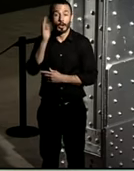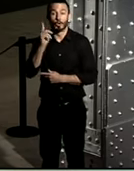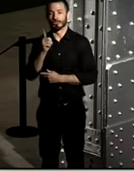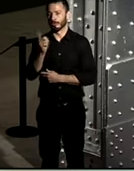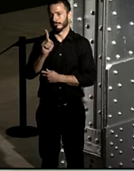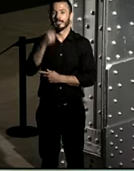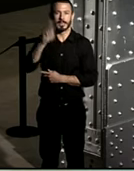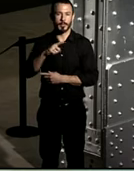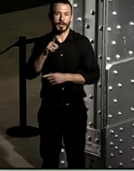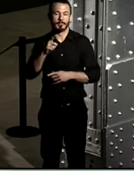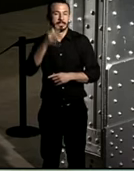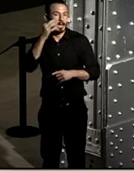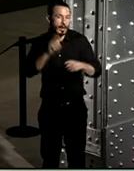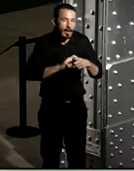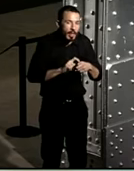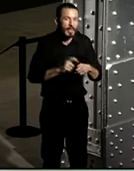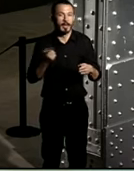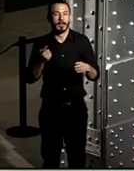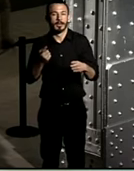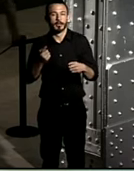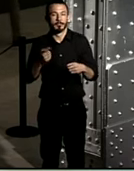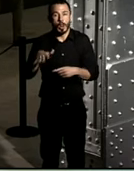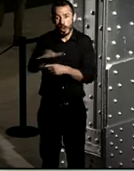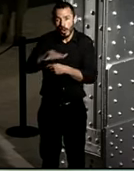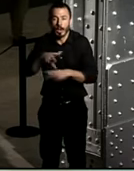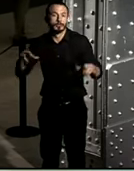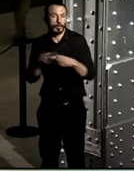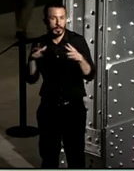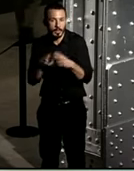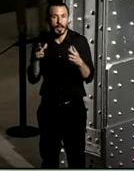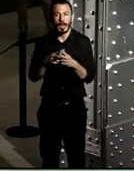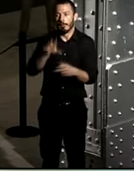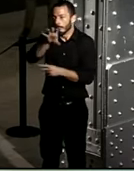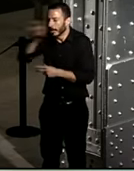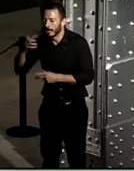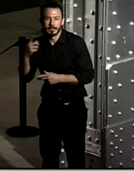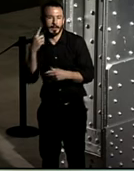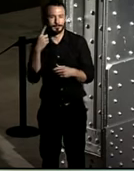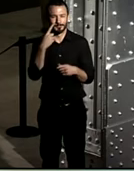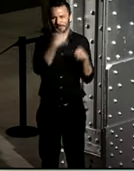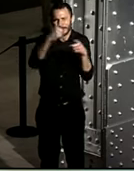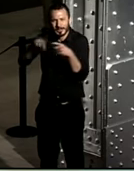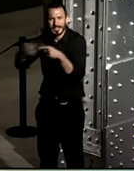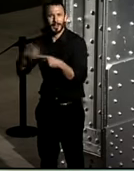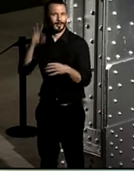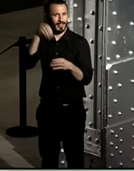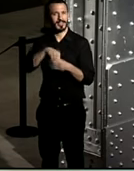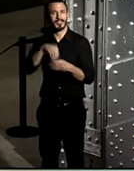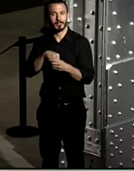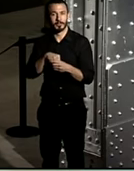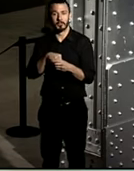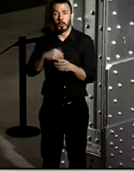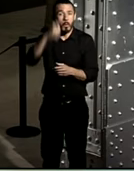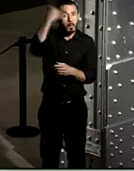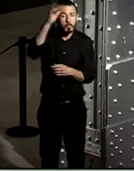tiene raza, tiene lugar social, tiene país, o sea, tiene muchas cosas. El hecho de ser